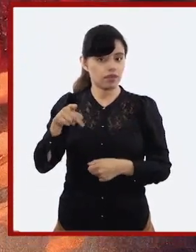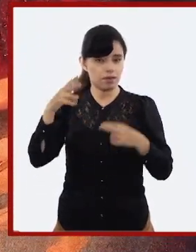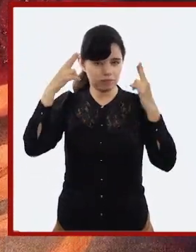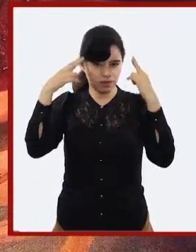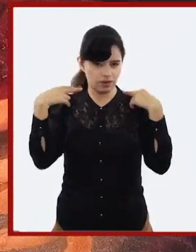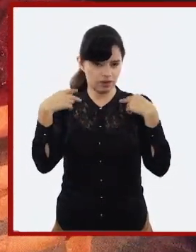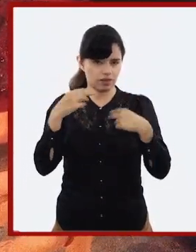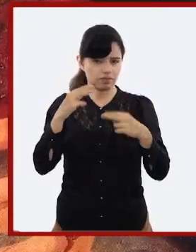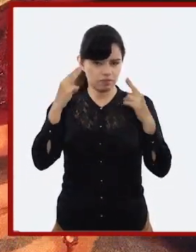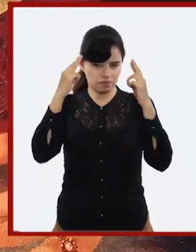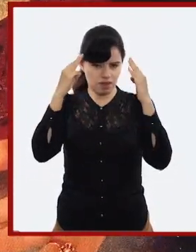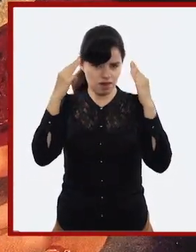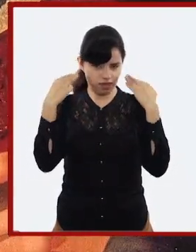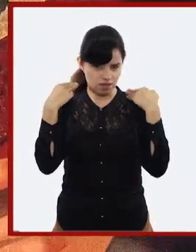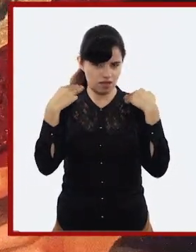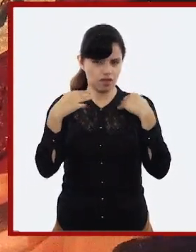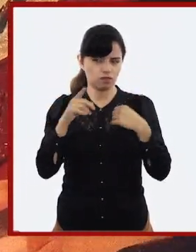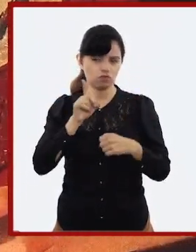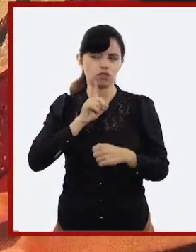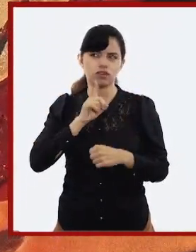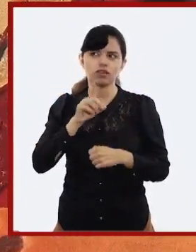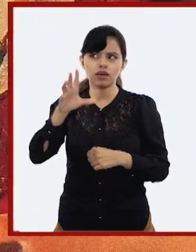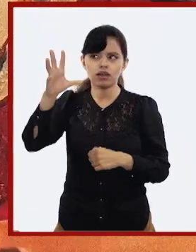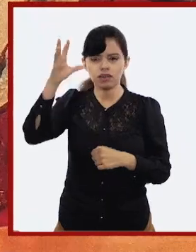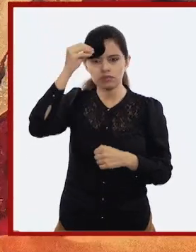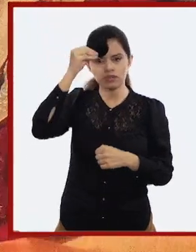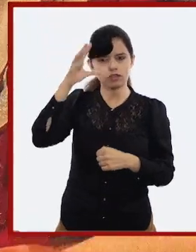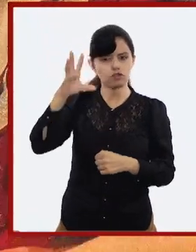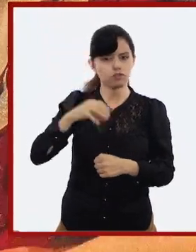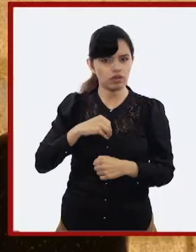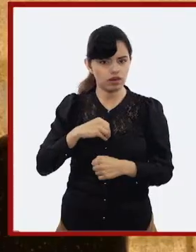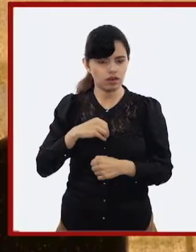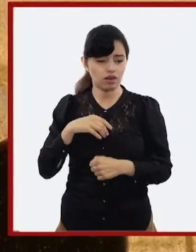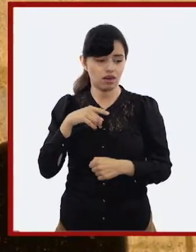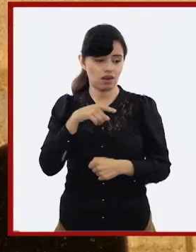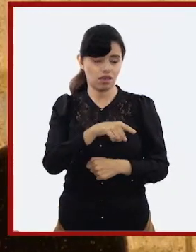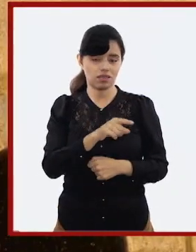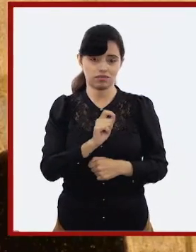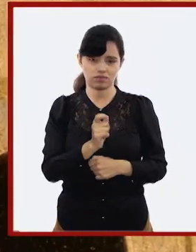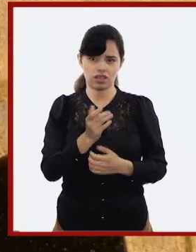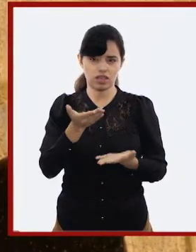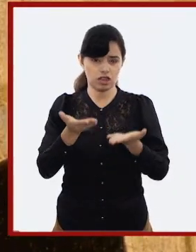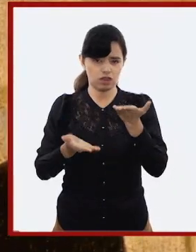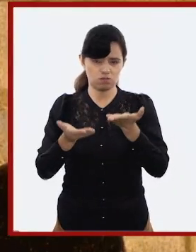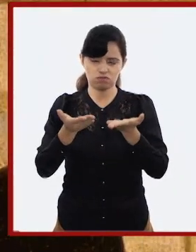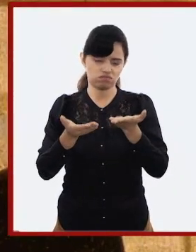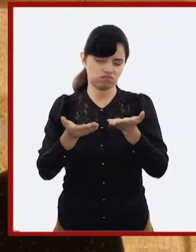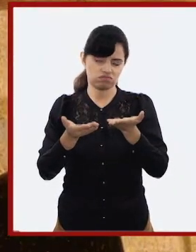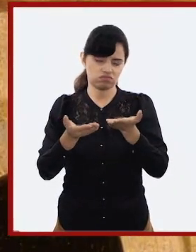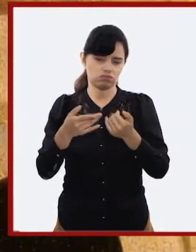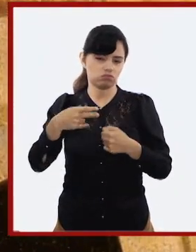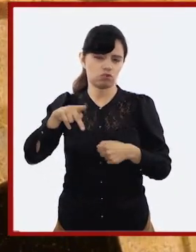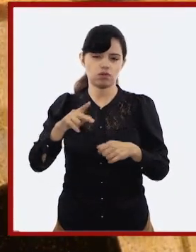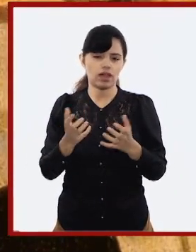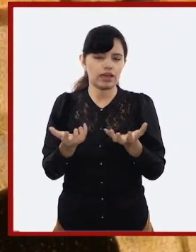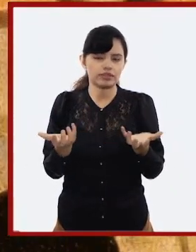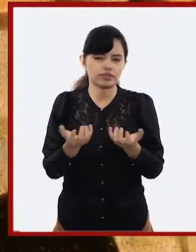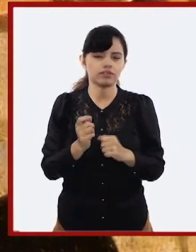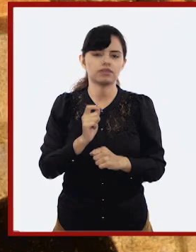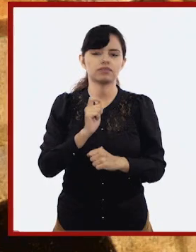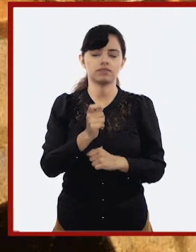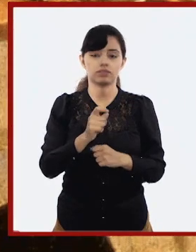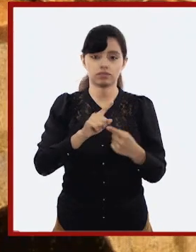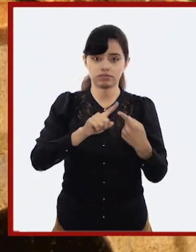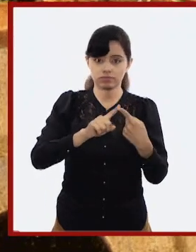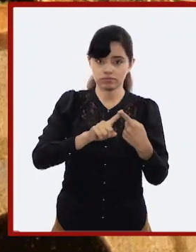fue el modelo a seguir para las mujeres. Para ellas no había término medio. Su conducta solo podía